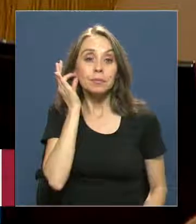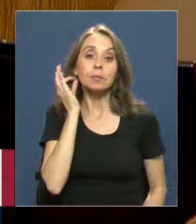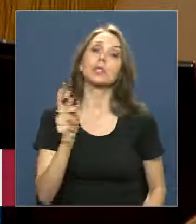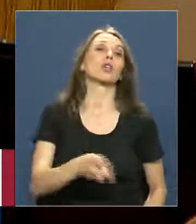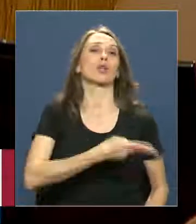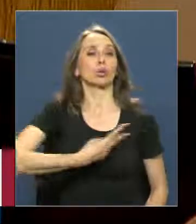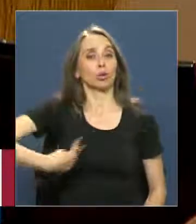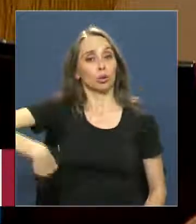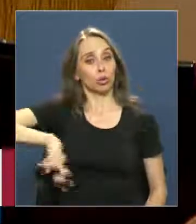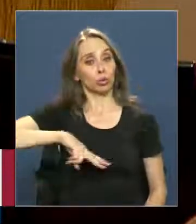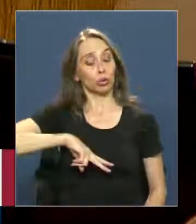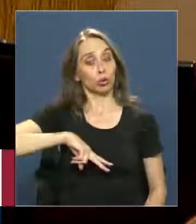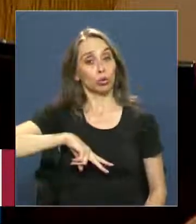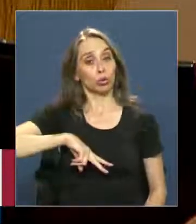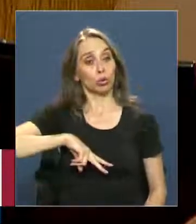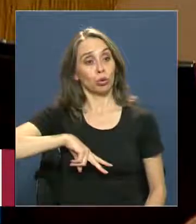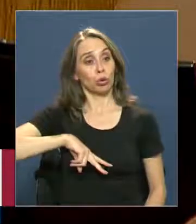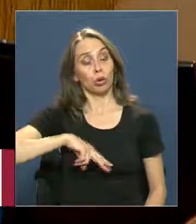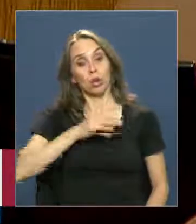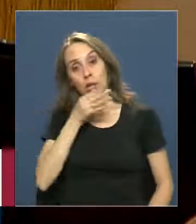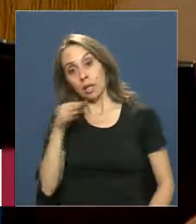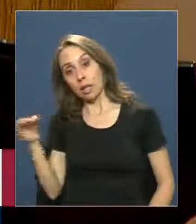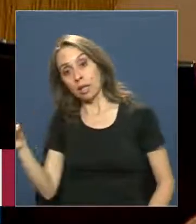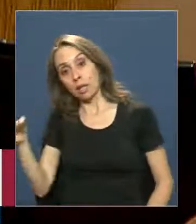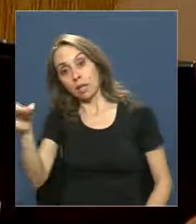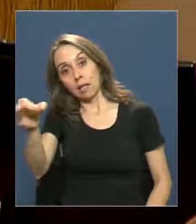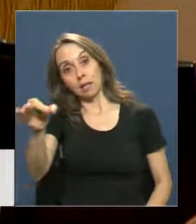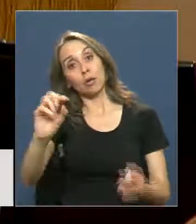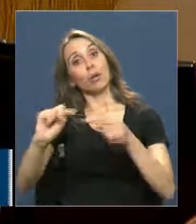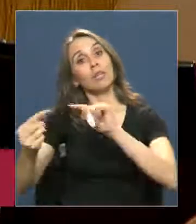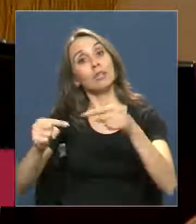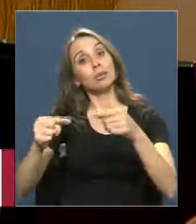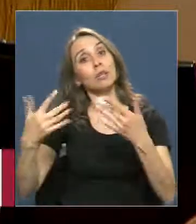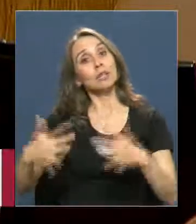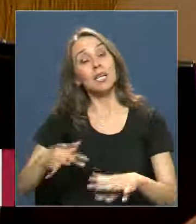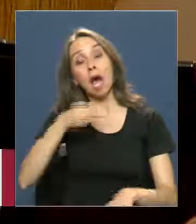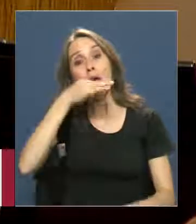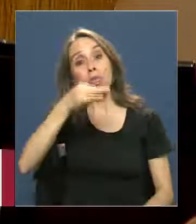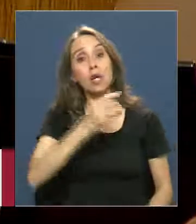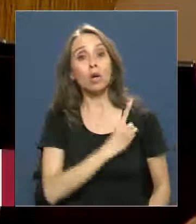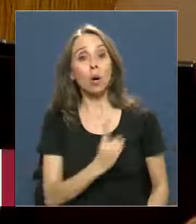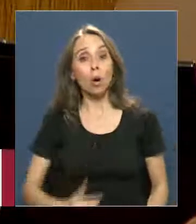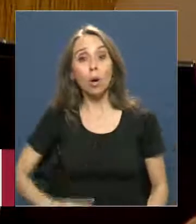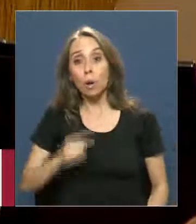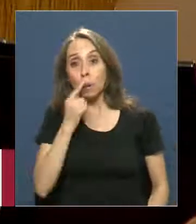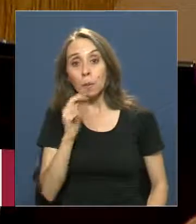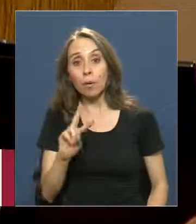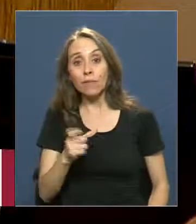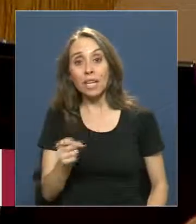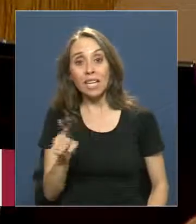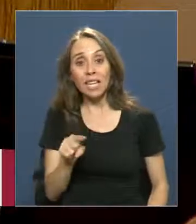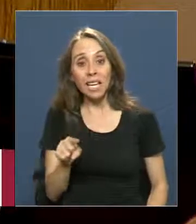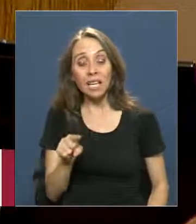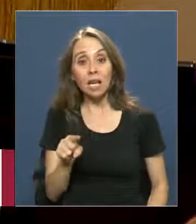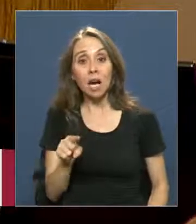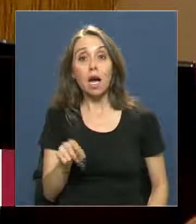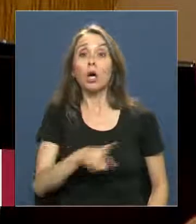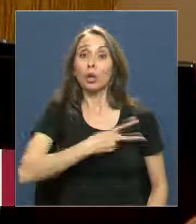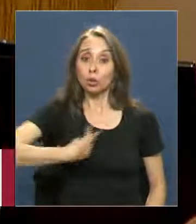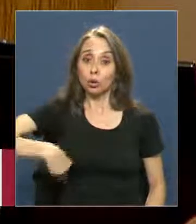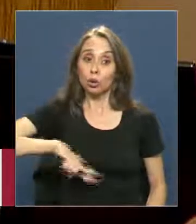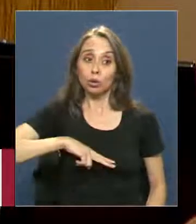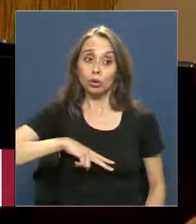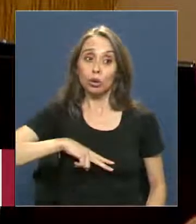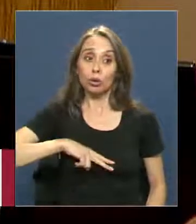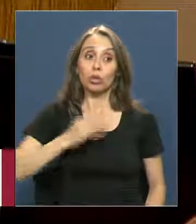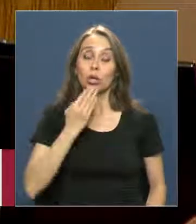Nosotros discutimos, pues, entre medio, lo que plantea el diputado Venegas. Y una preocupación nuestra también era